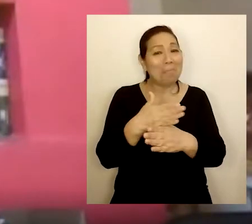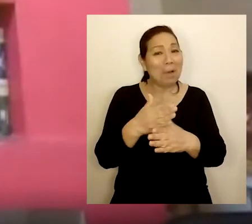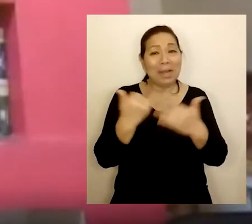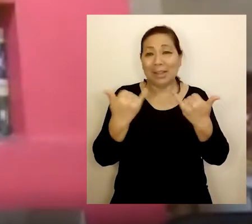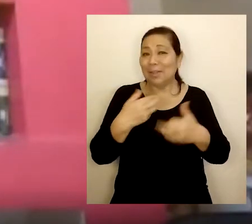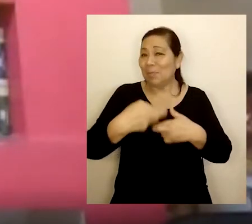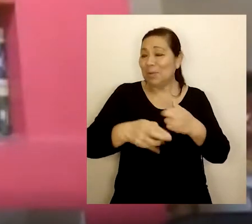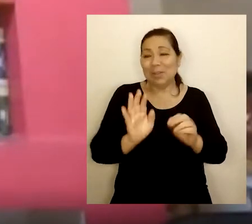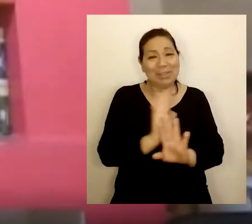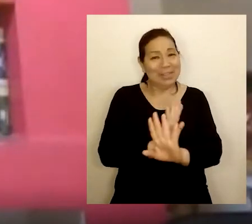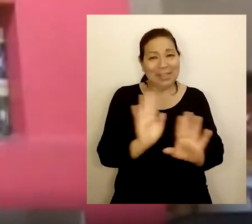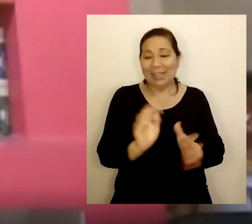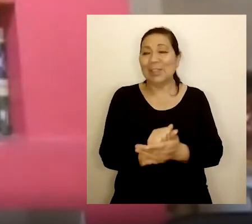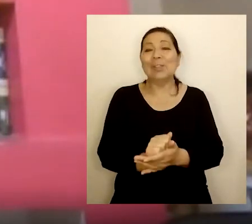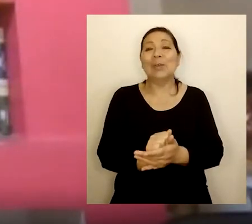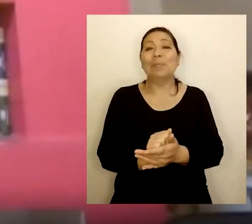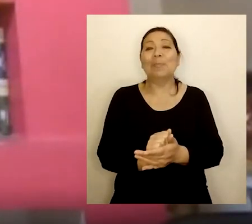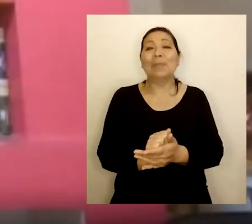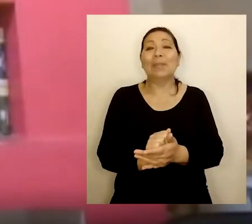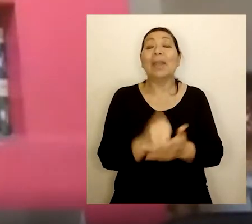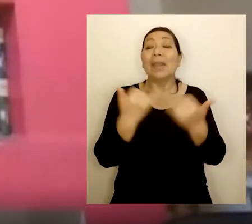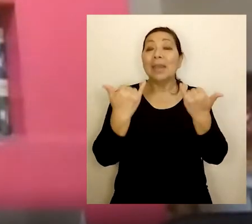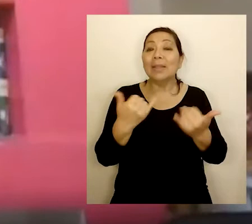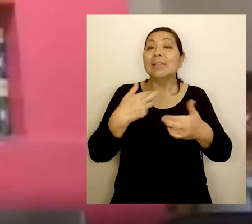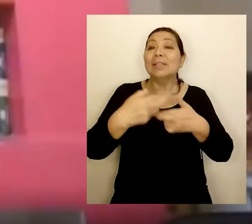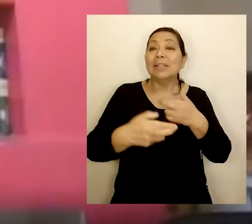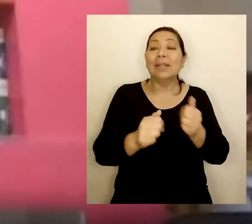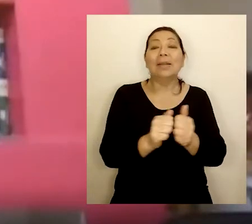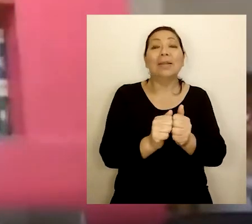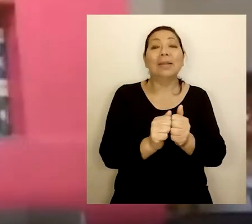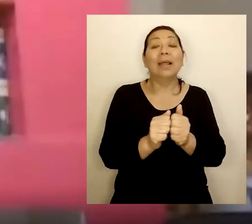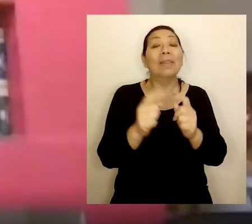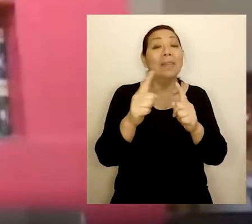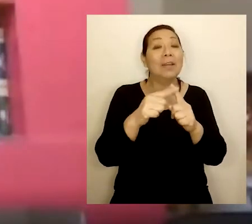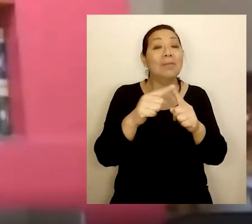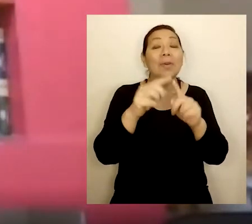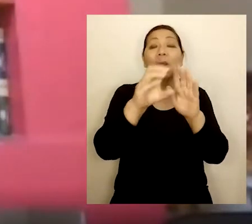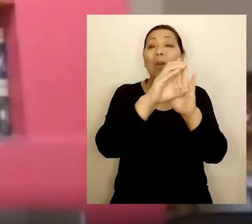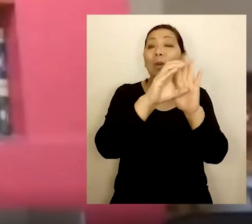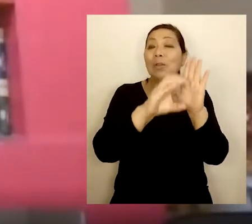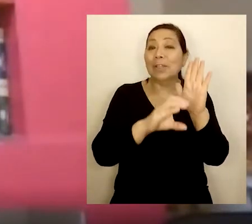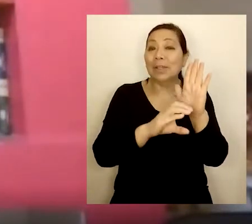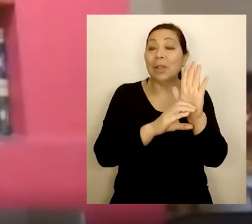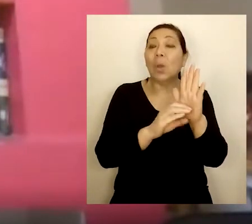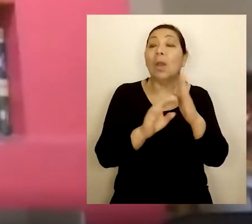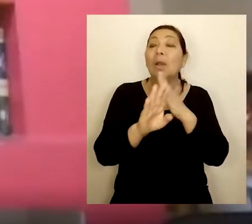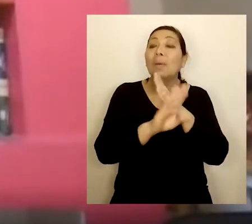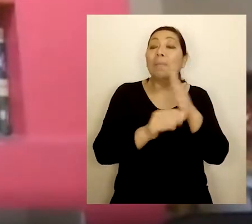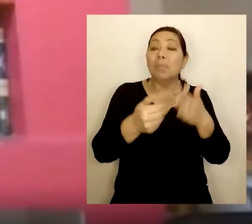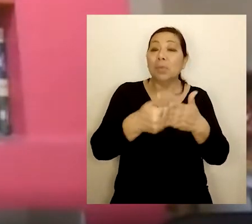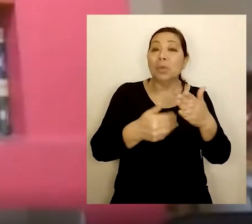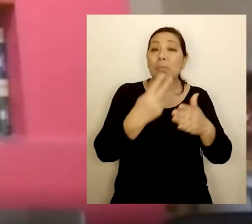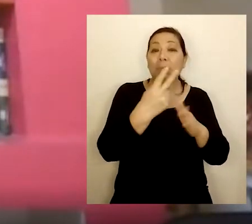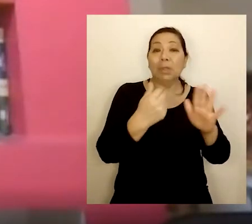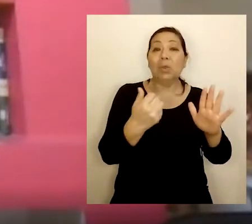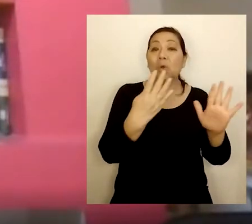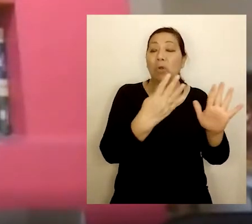parte de este proceso. Y este proceso llegó al Tribunal de Constitucional bajo el expediente